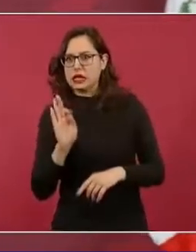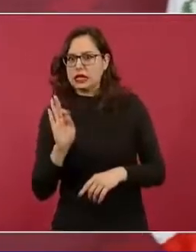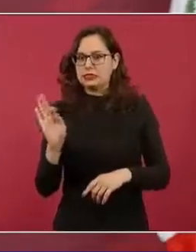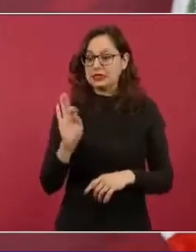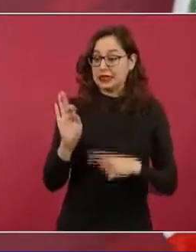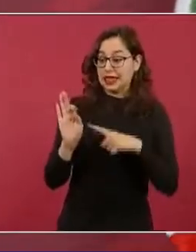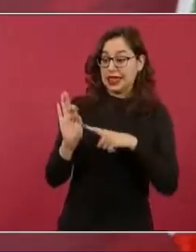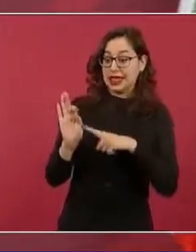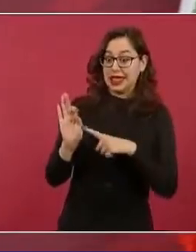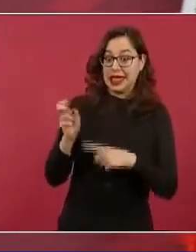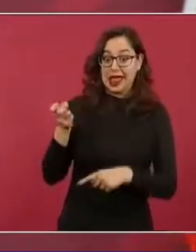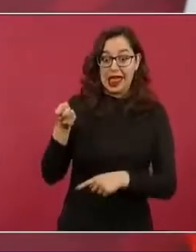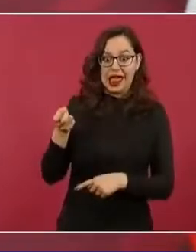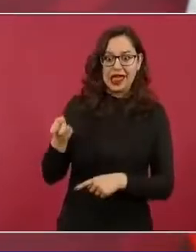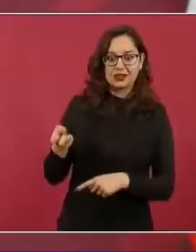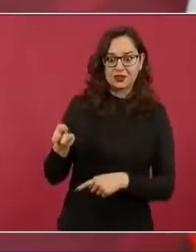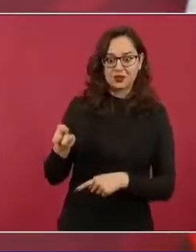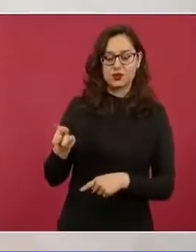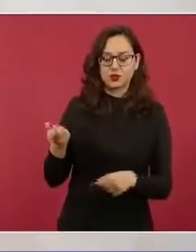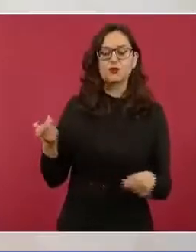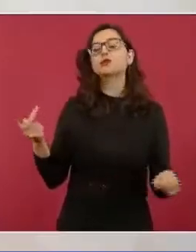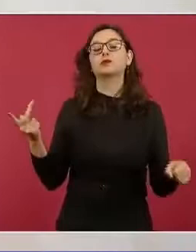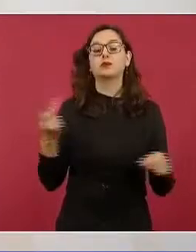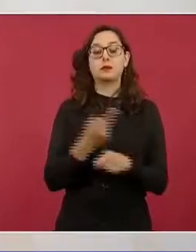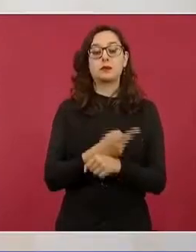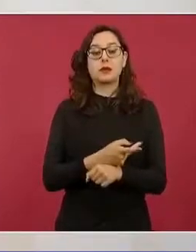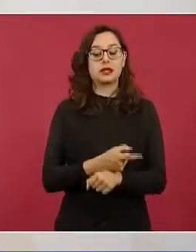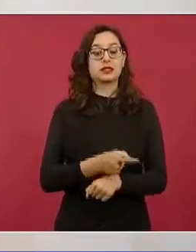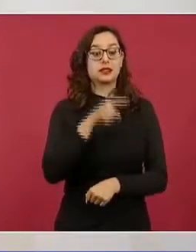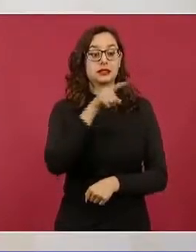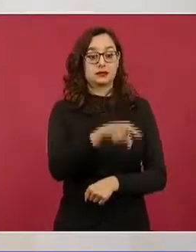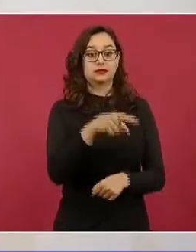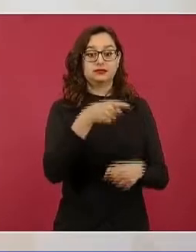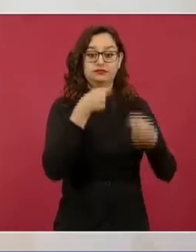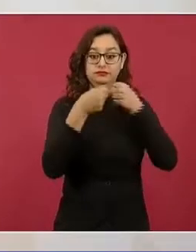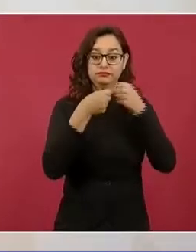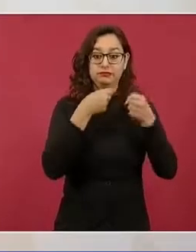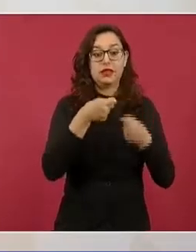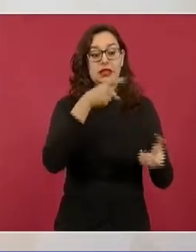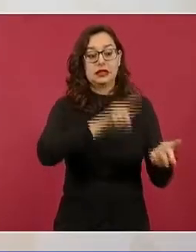es mayoritario el control de los medios por parte